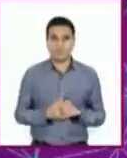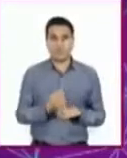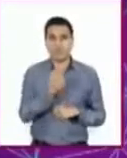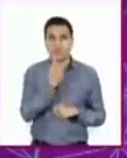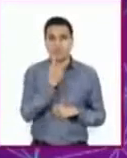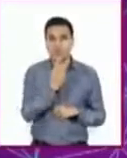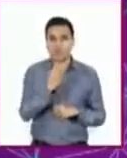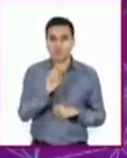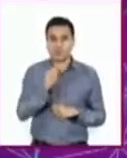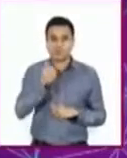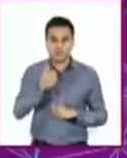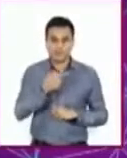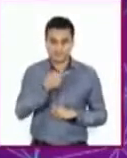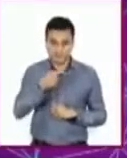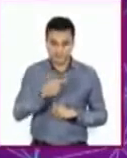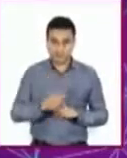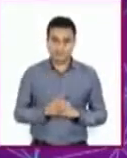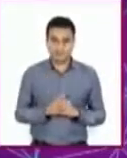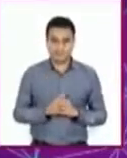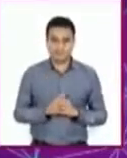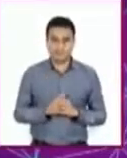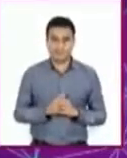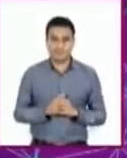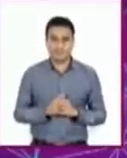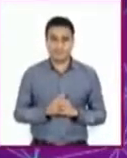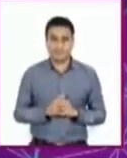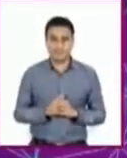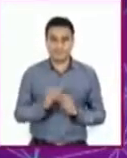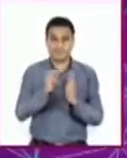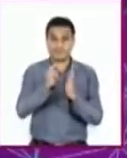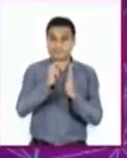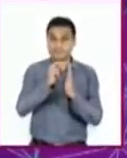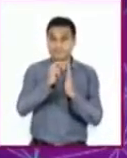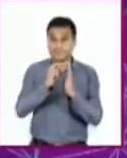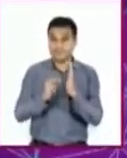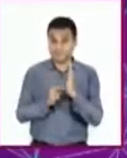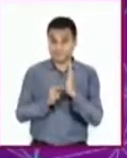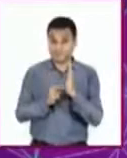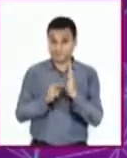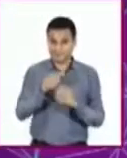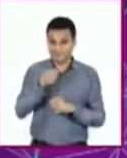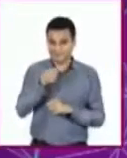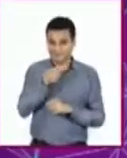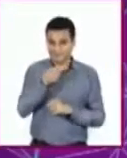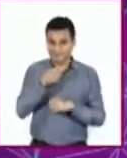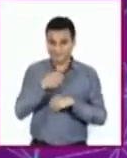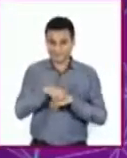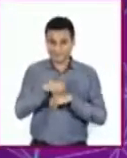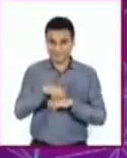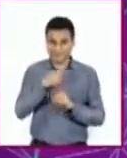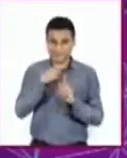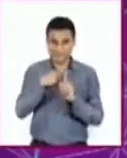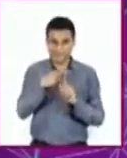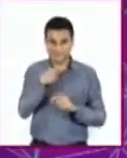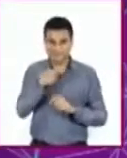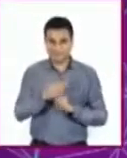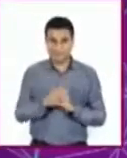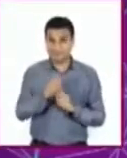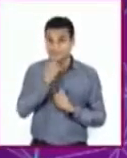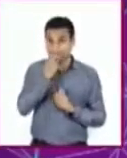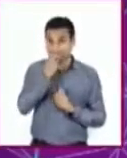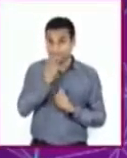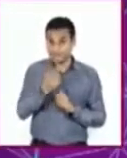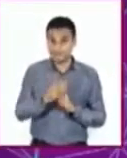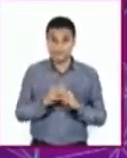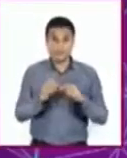6 décimos negativo. De acuerdo con la regla de la sustracción de números positivos y negativos, restar